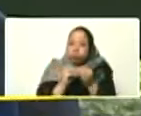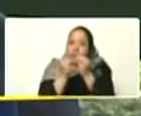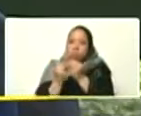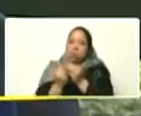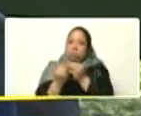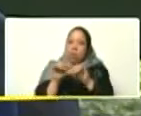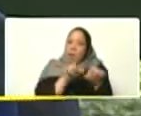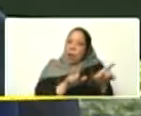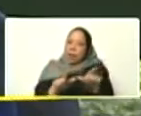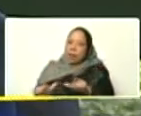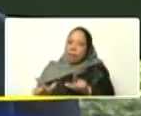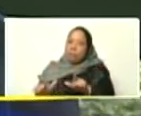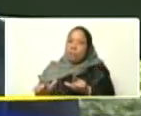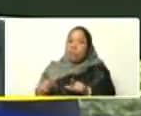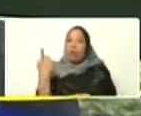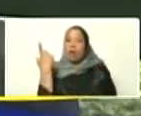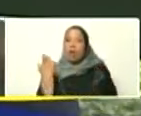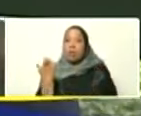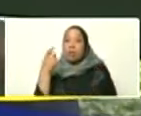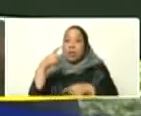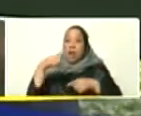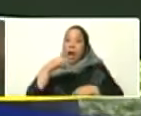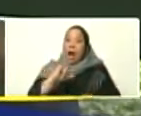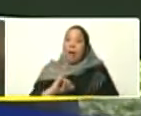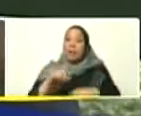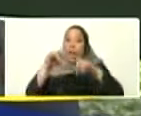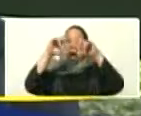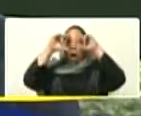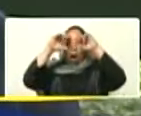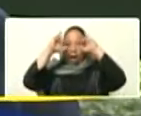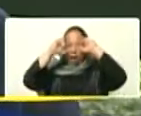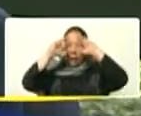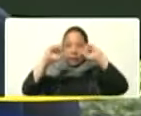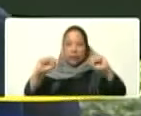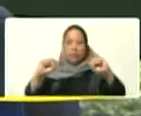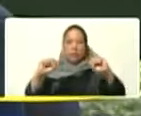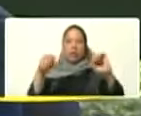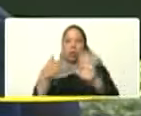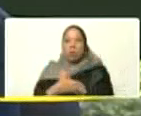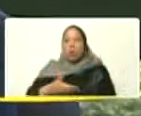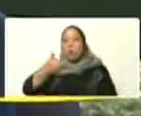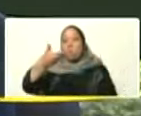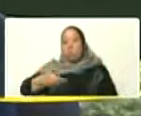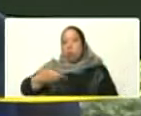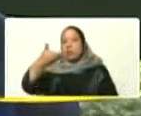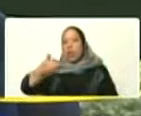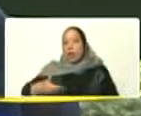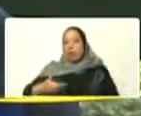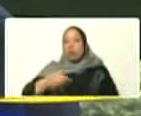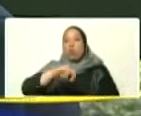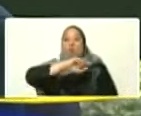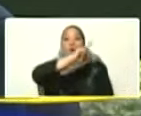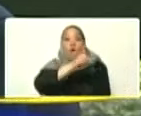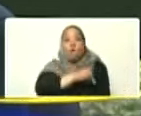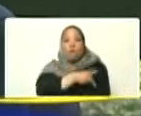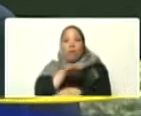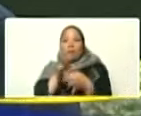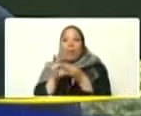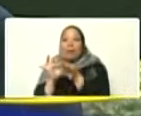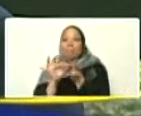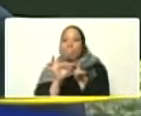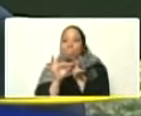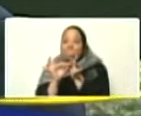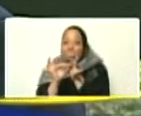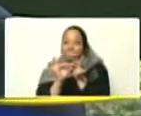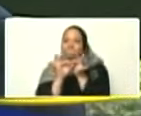para garantizar que no hay nadie más inteligente que todos juntos y que no hay nadie más hábil y más fuerte que todos juntos. Y en esa tarea